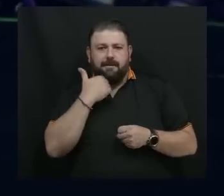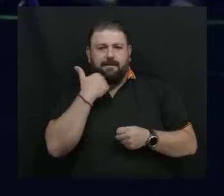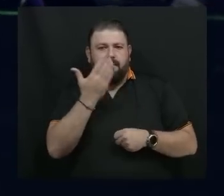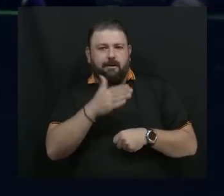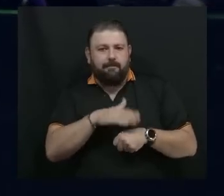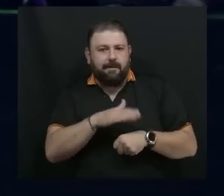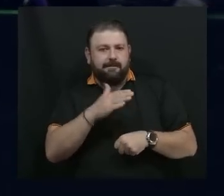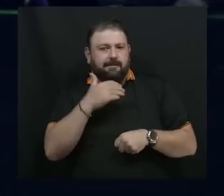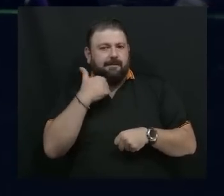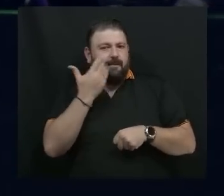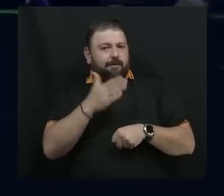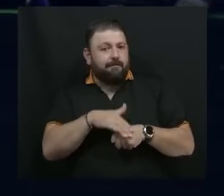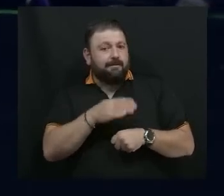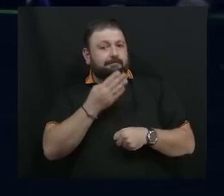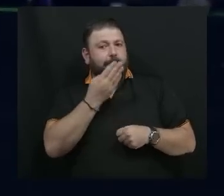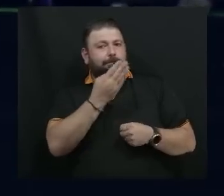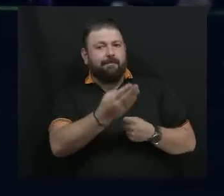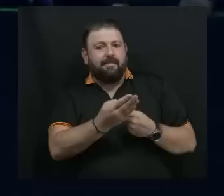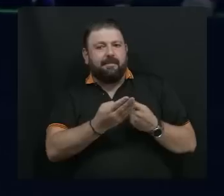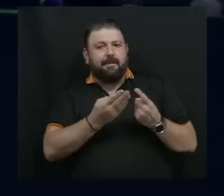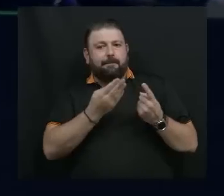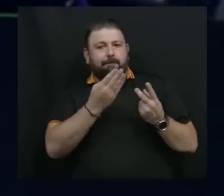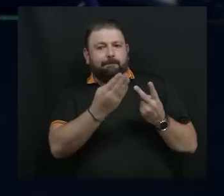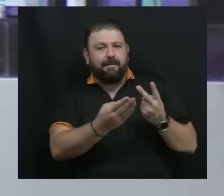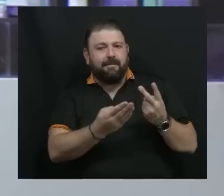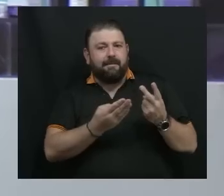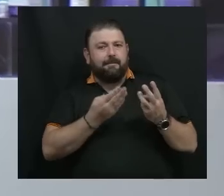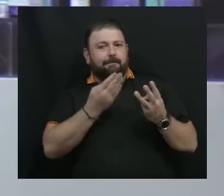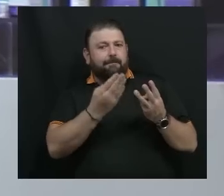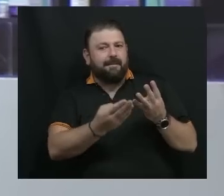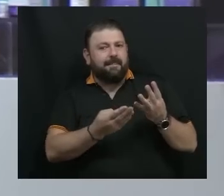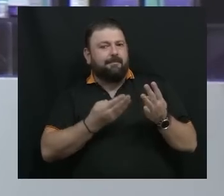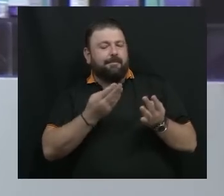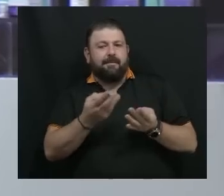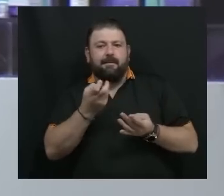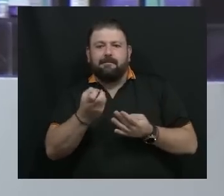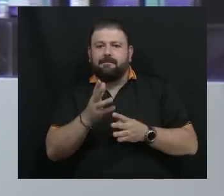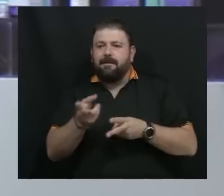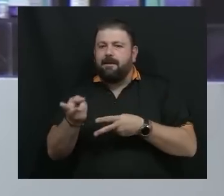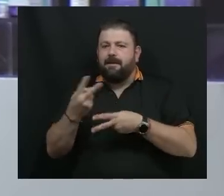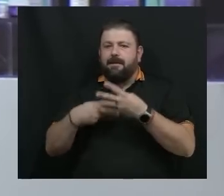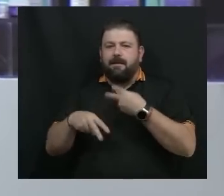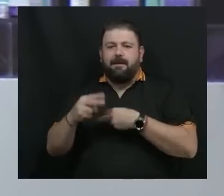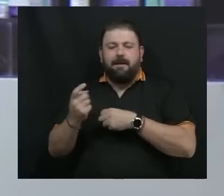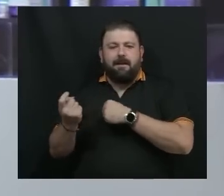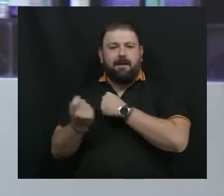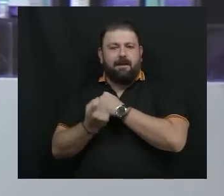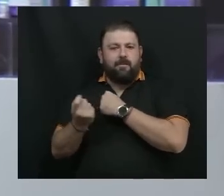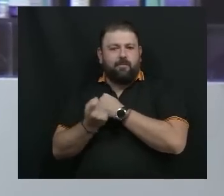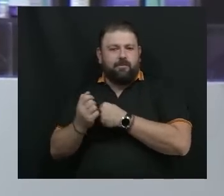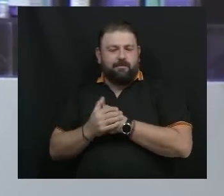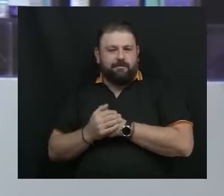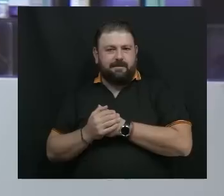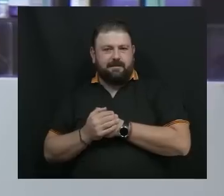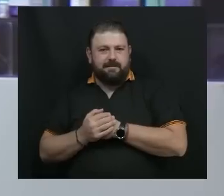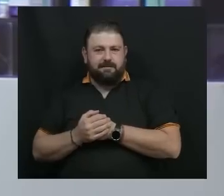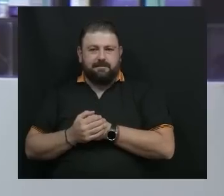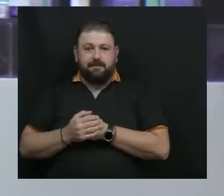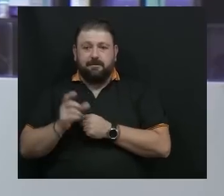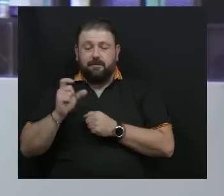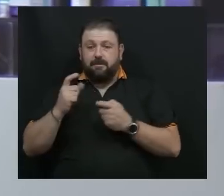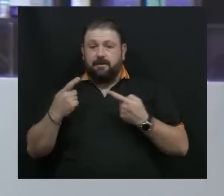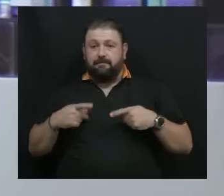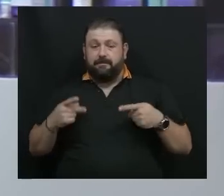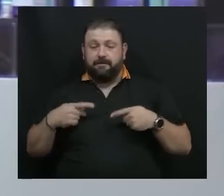el ejercicio. Pones los básicos, esos tres productos sobre la mesa. Cuando la clienta agarre la aclaradora, porque a